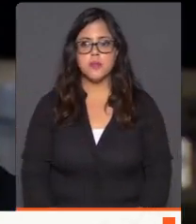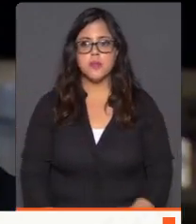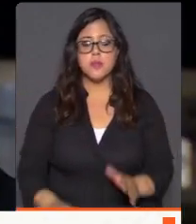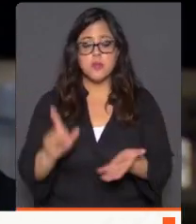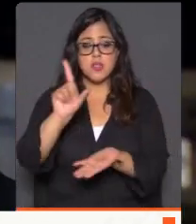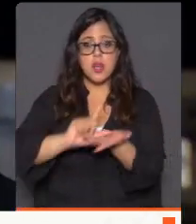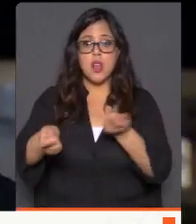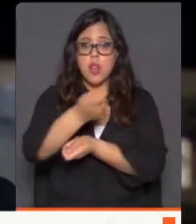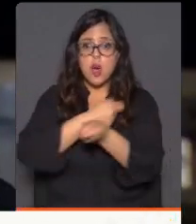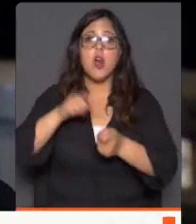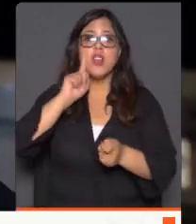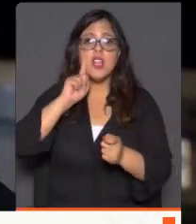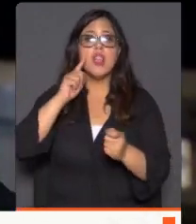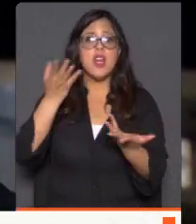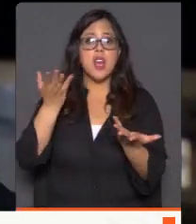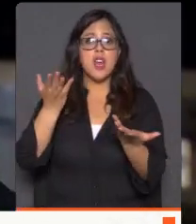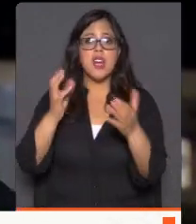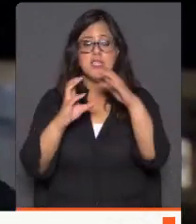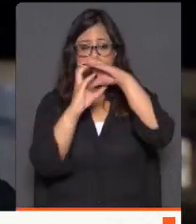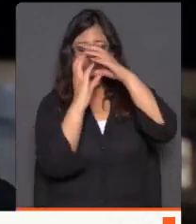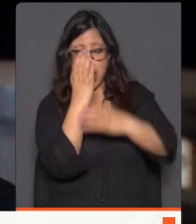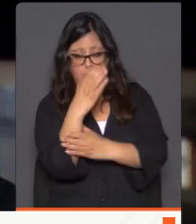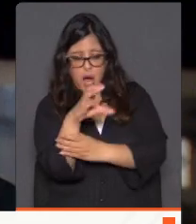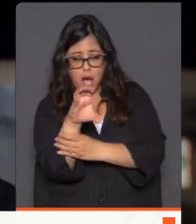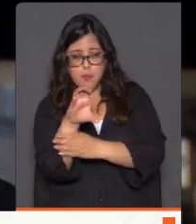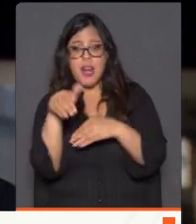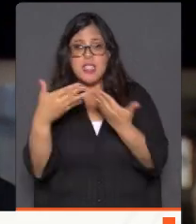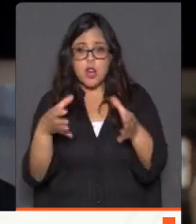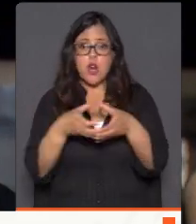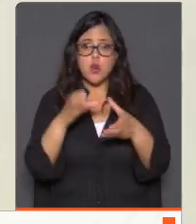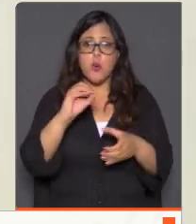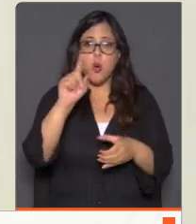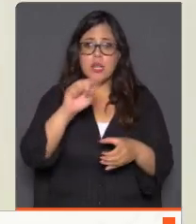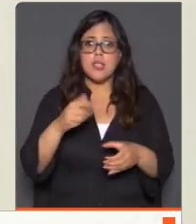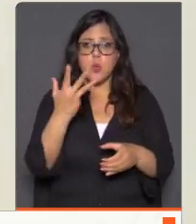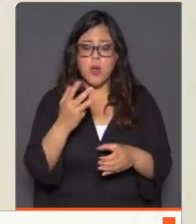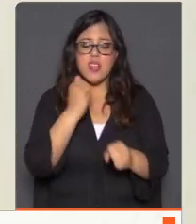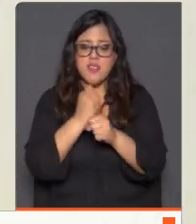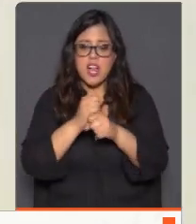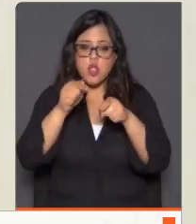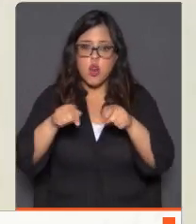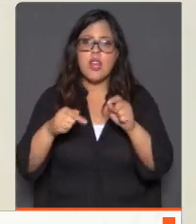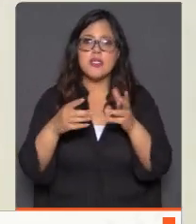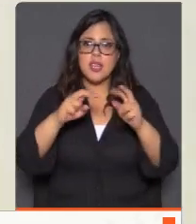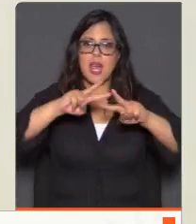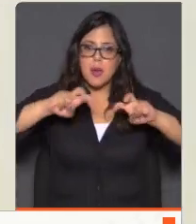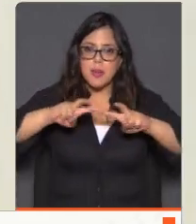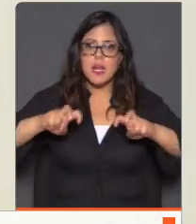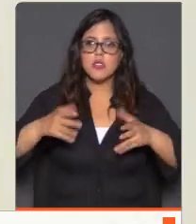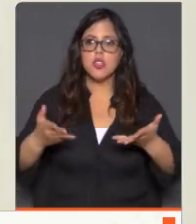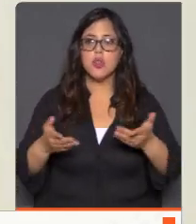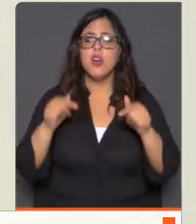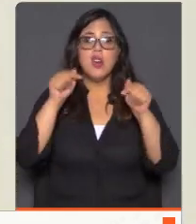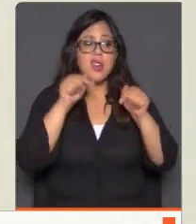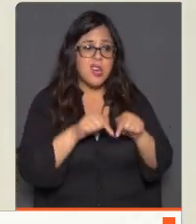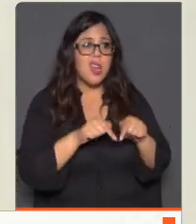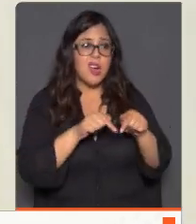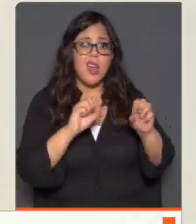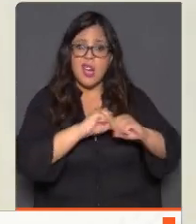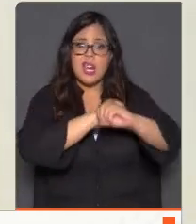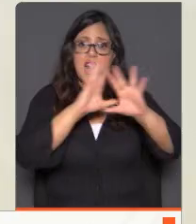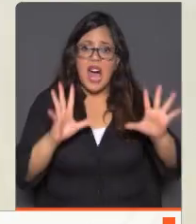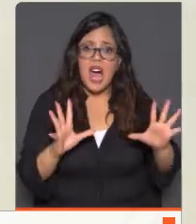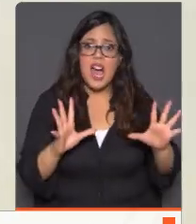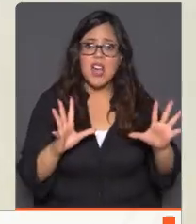mantiene en cámaras de seguridad Así que personal de hoy s9 se encuentra trabajando con esta evidencia que se aclarezca esto que no sé porque